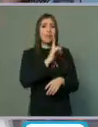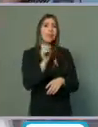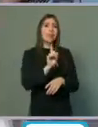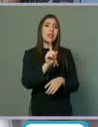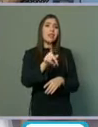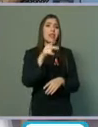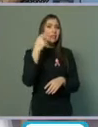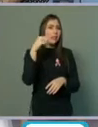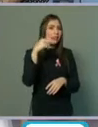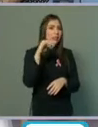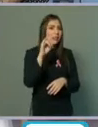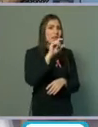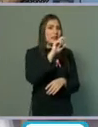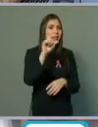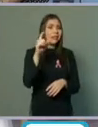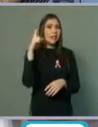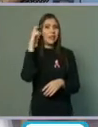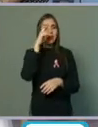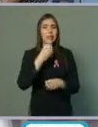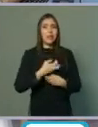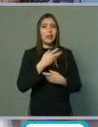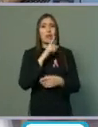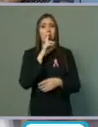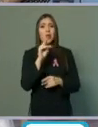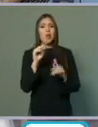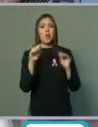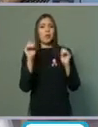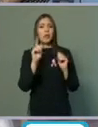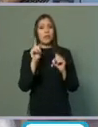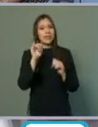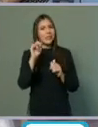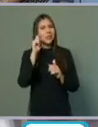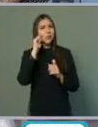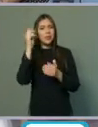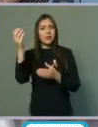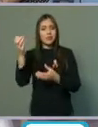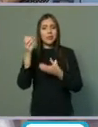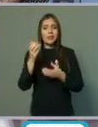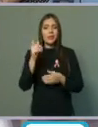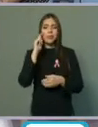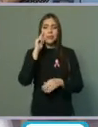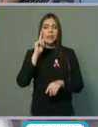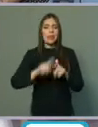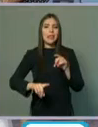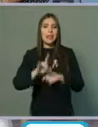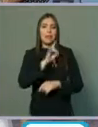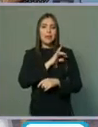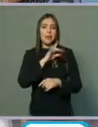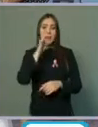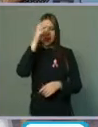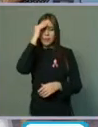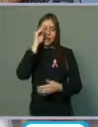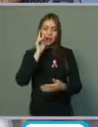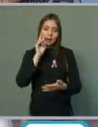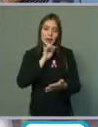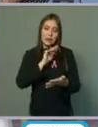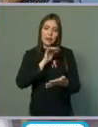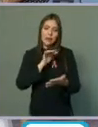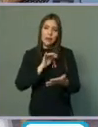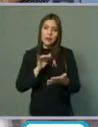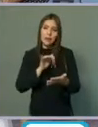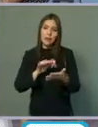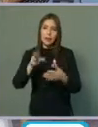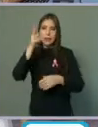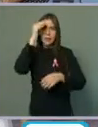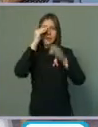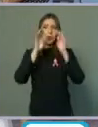conozco el nombre y escribió poesía difícil, no, mejor, ¿no? Ya. Al contrario, ¿no? Quitarnos ese estigma y lanzarnos, como tú dijiste, ¿no? Un